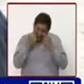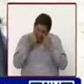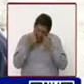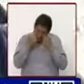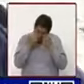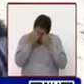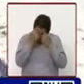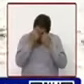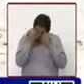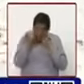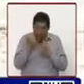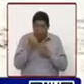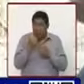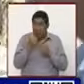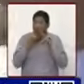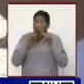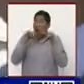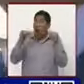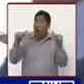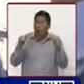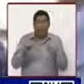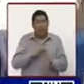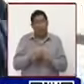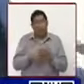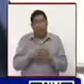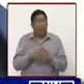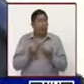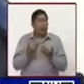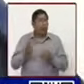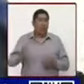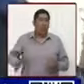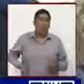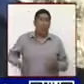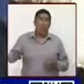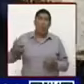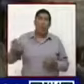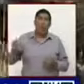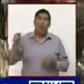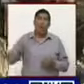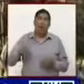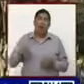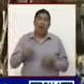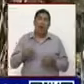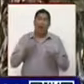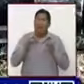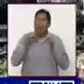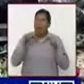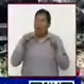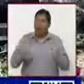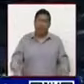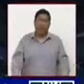llantos, aullidos, todo eso. Es como si el perro estuviera aullando aquí adentro, así.